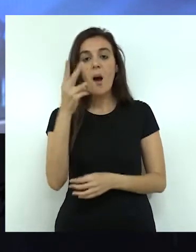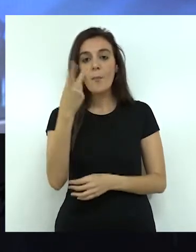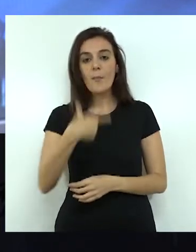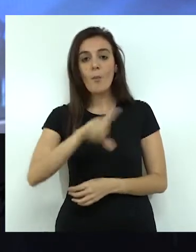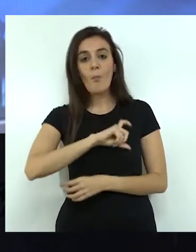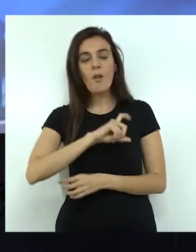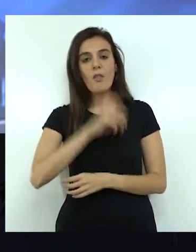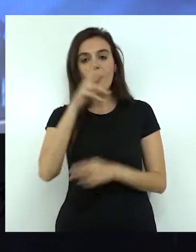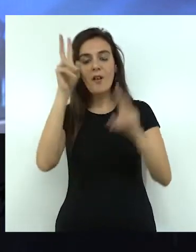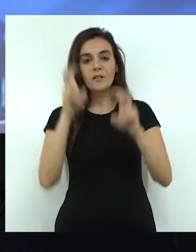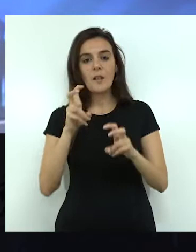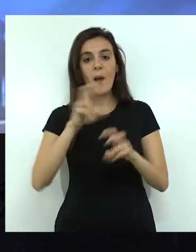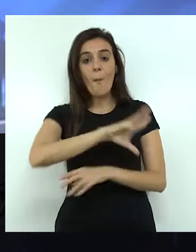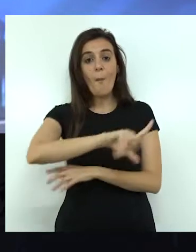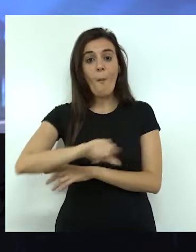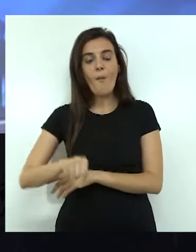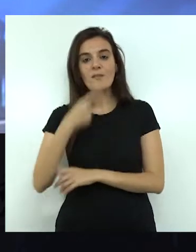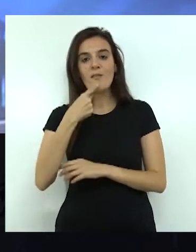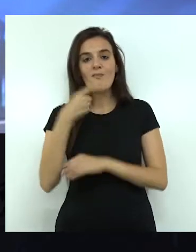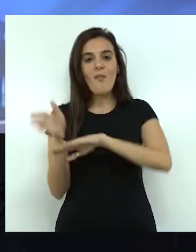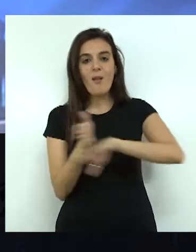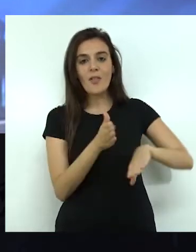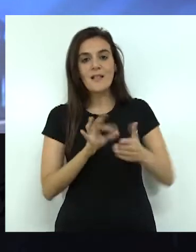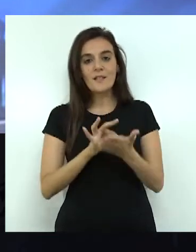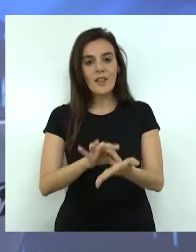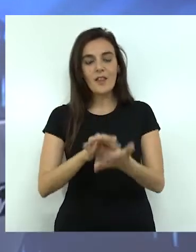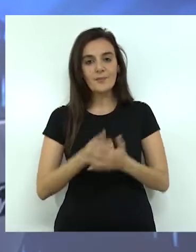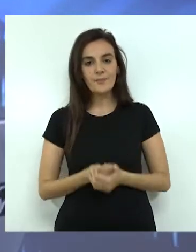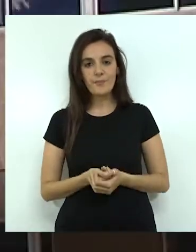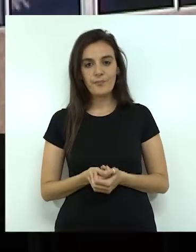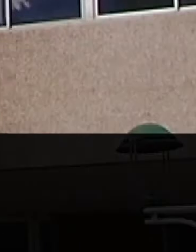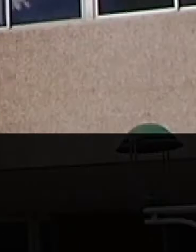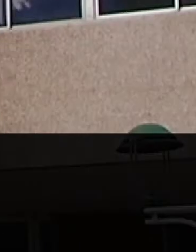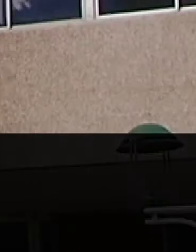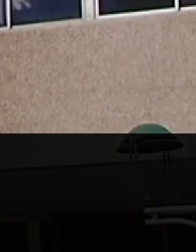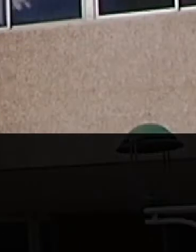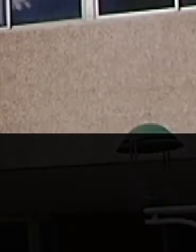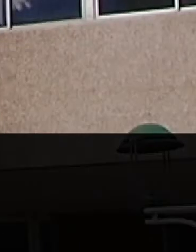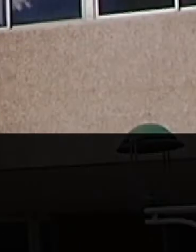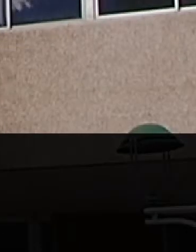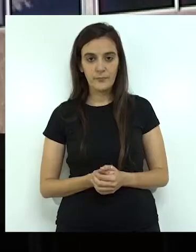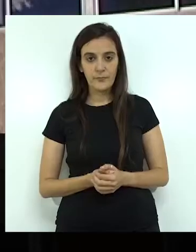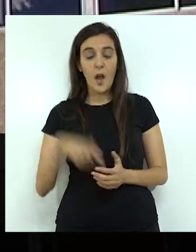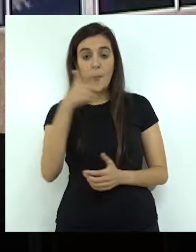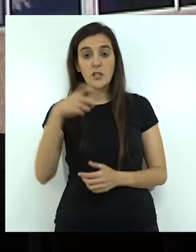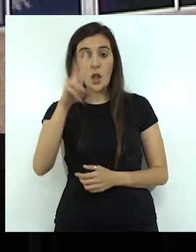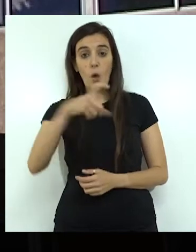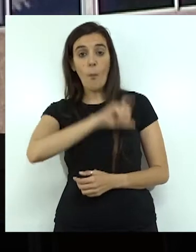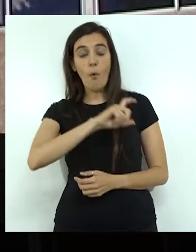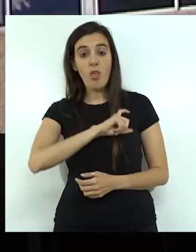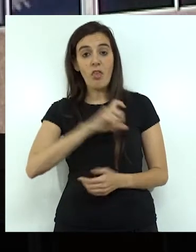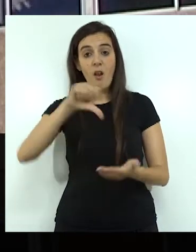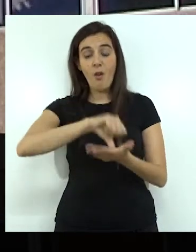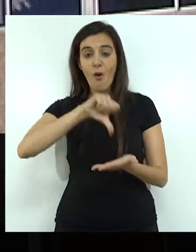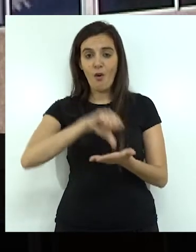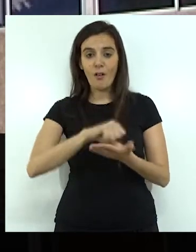locales implicados en causas graves estaban apartados del servicio los dos agentes de la policía local acusados de